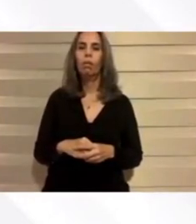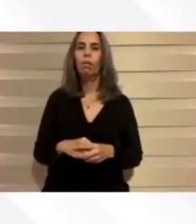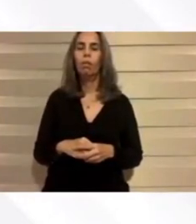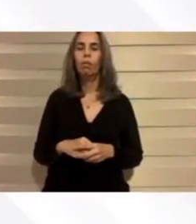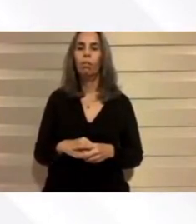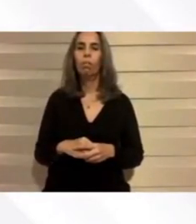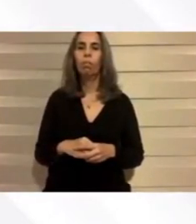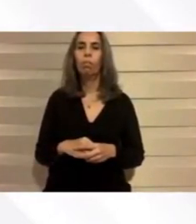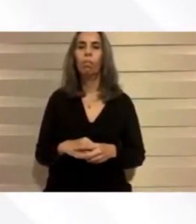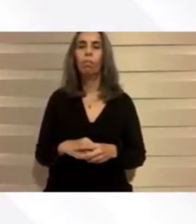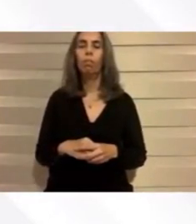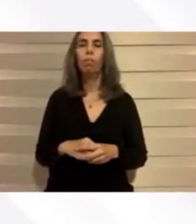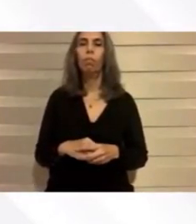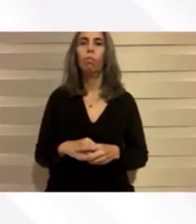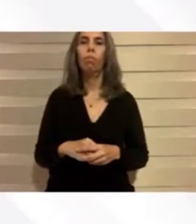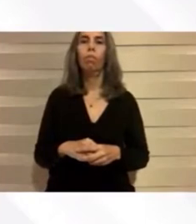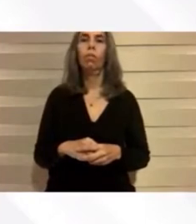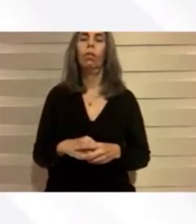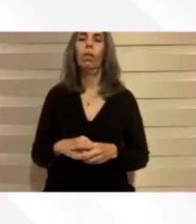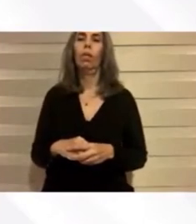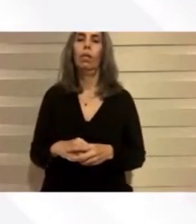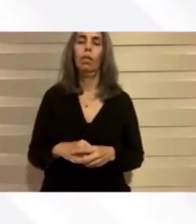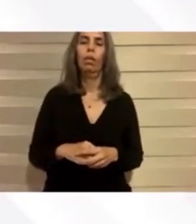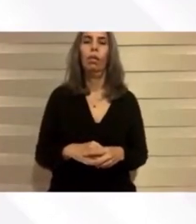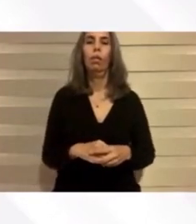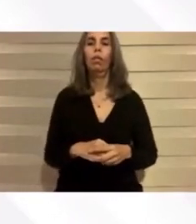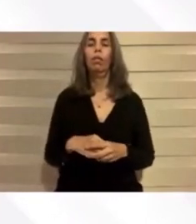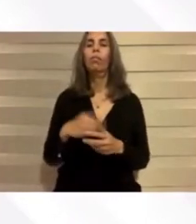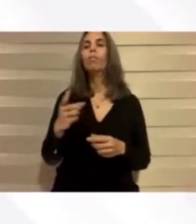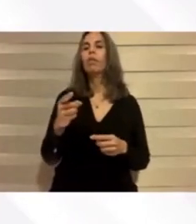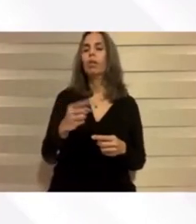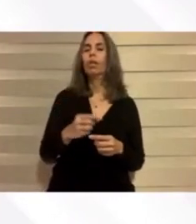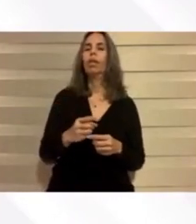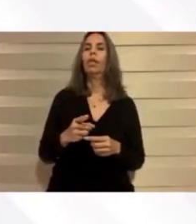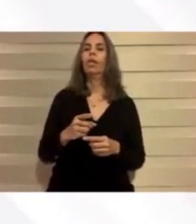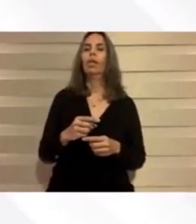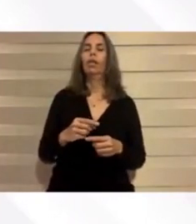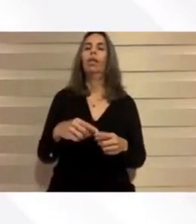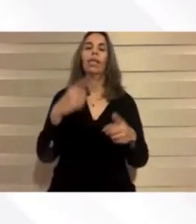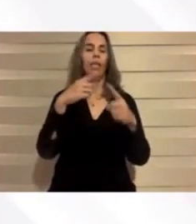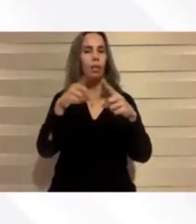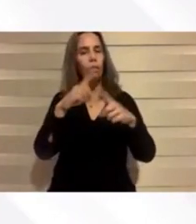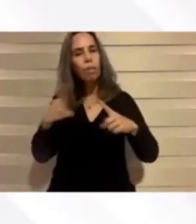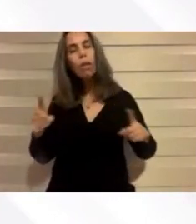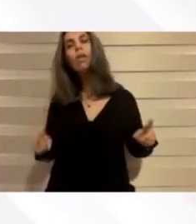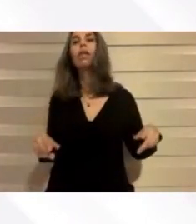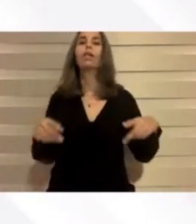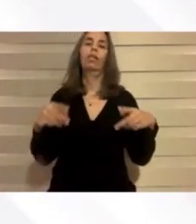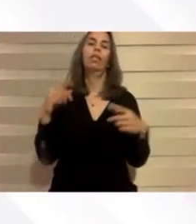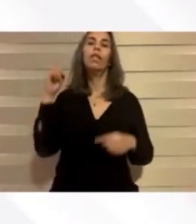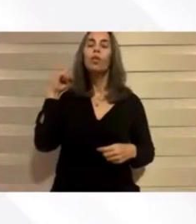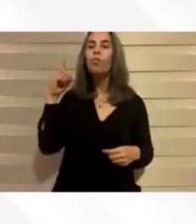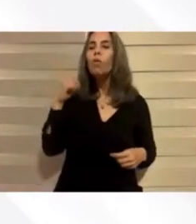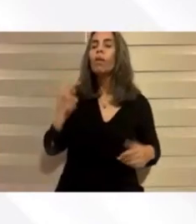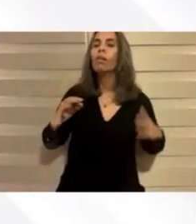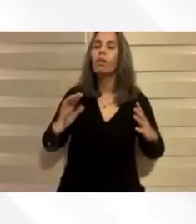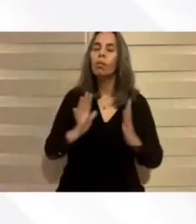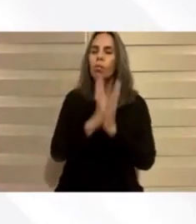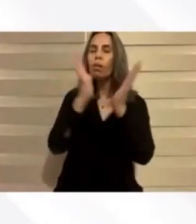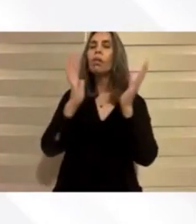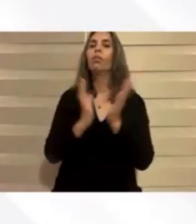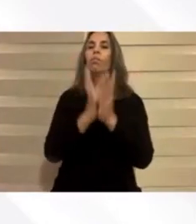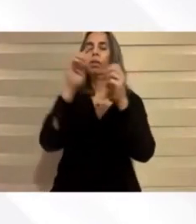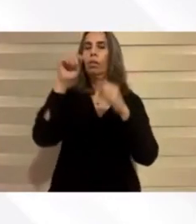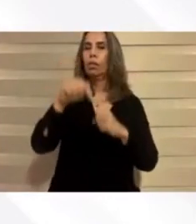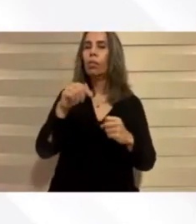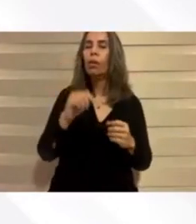de lujo, por parte de las mujeres ejemplares que nos acompañan el día de hoy: Linda Uruchurtu, que es científica de